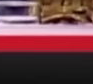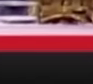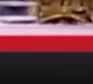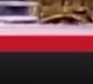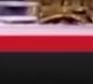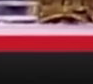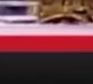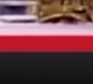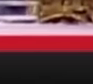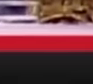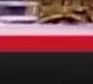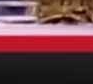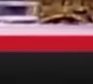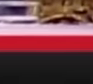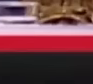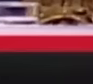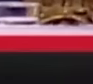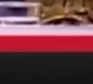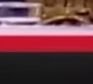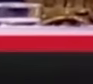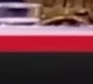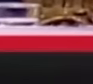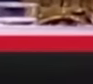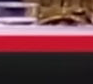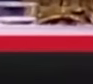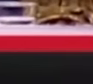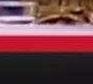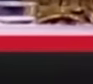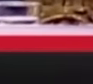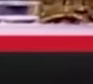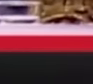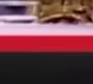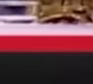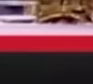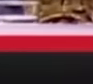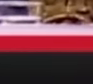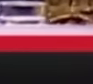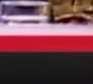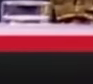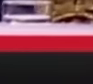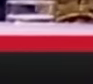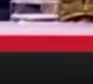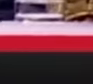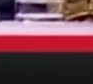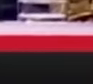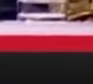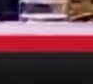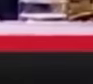puede explicar la señora Mariela Pinto si existe o no otro fideicomiso.